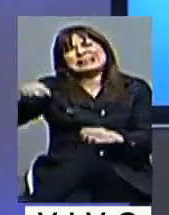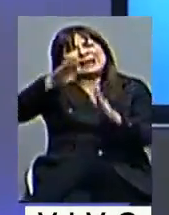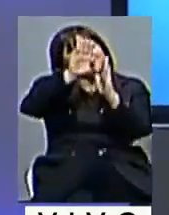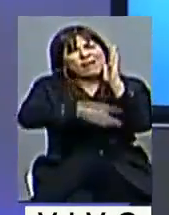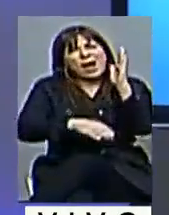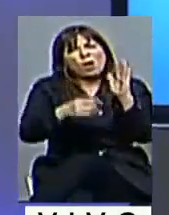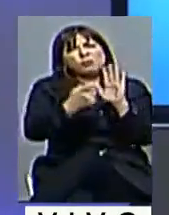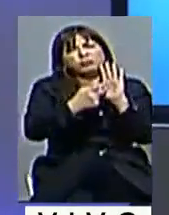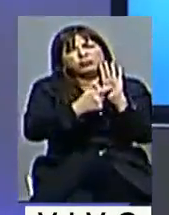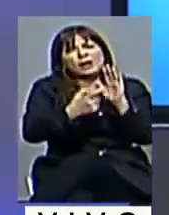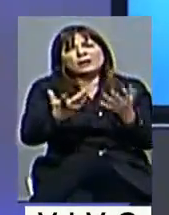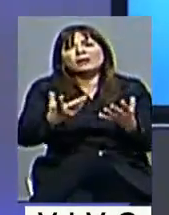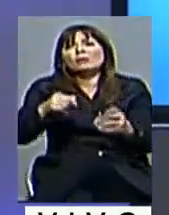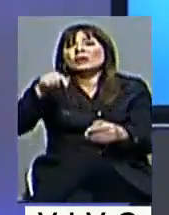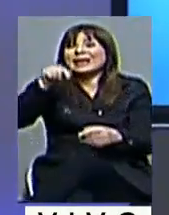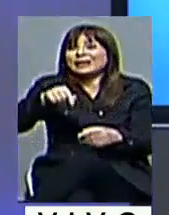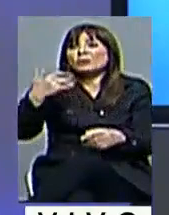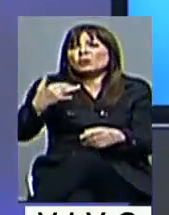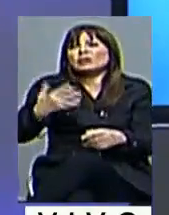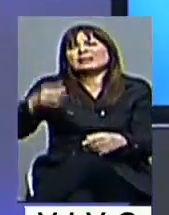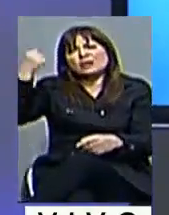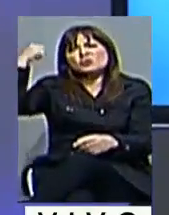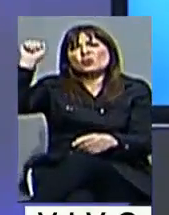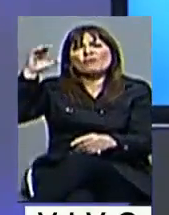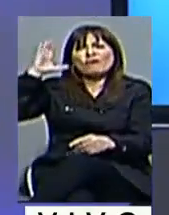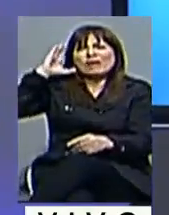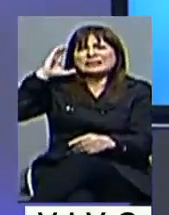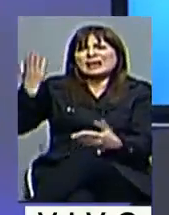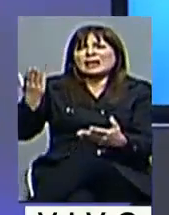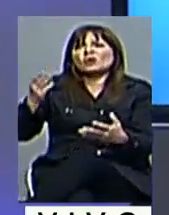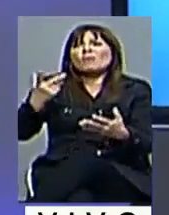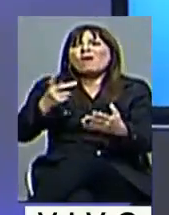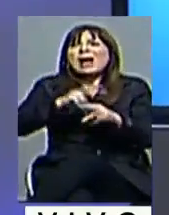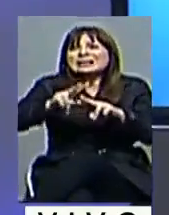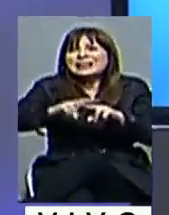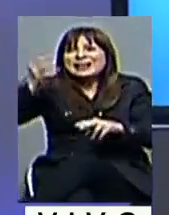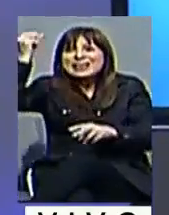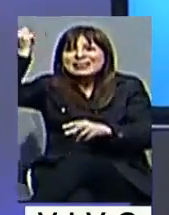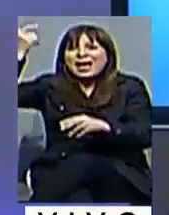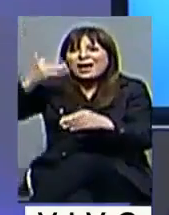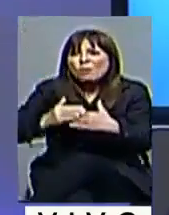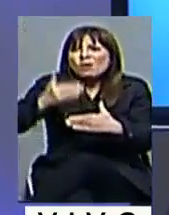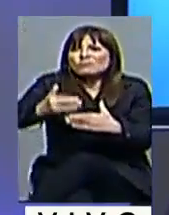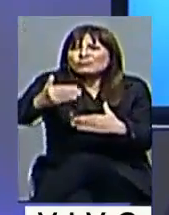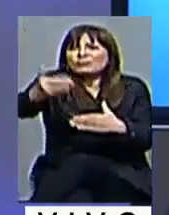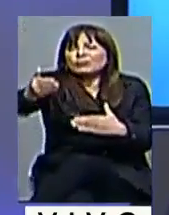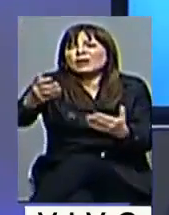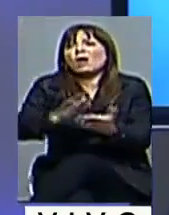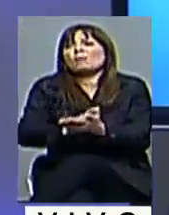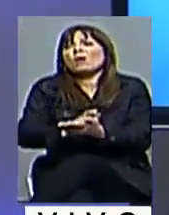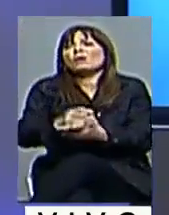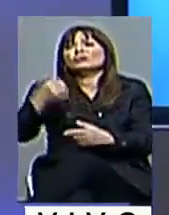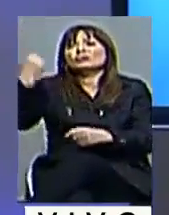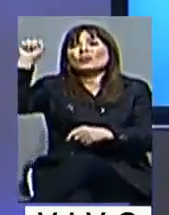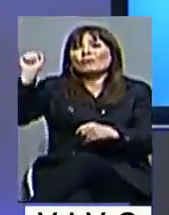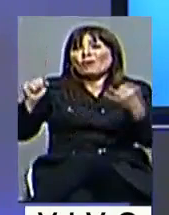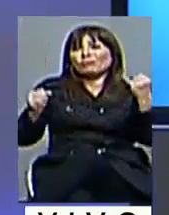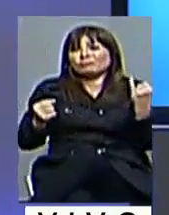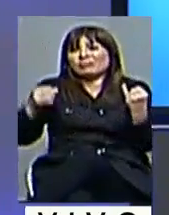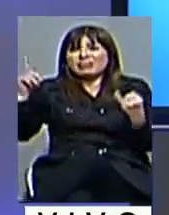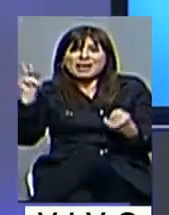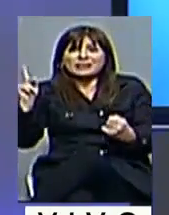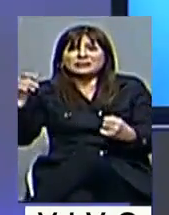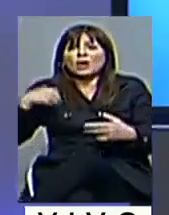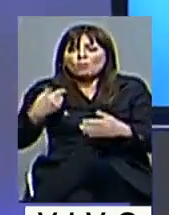el hecho de mover la cerca, creo que sí es un triunfo de Bachelet. El tema es que la izquierda en general ha sido muy buena para poner las ideas sobre la mesa y después tiene